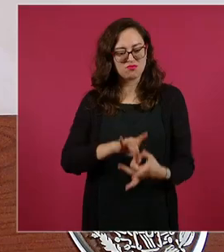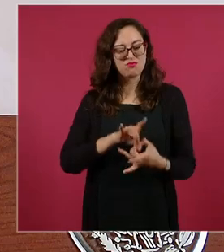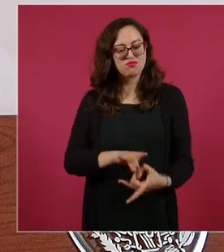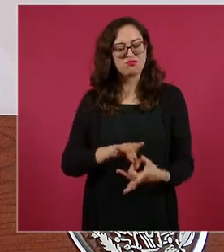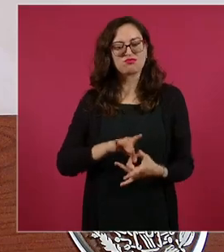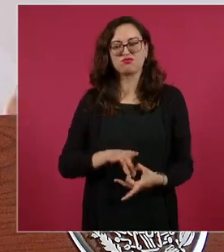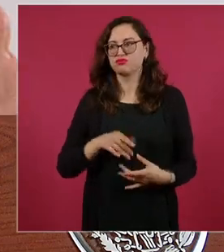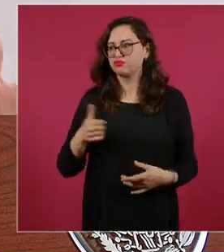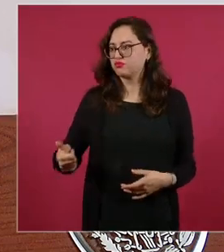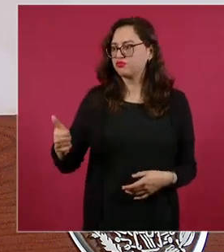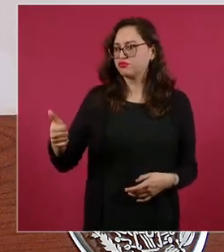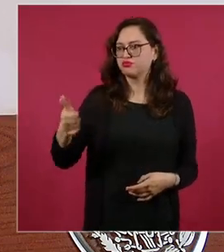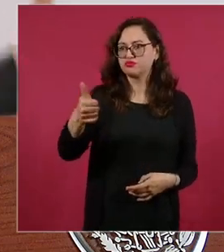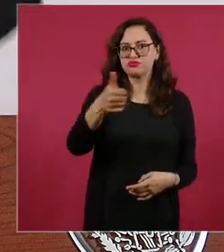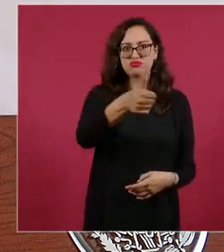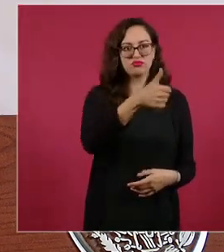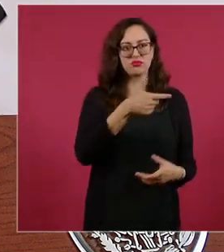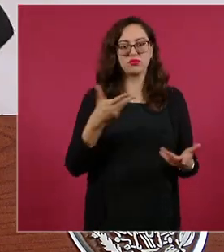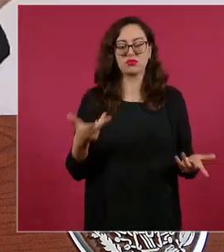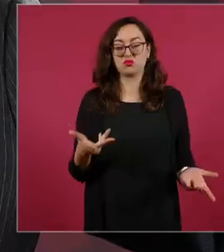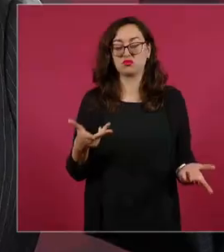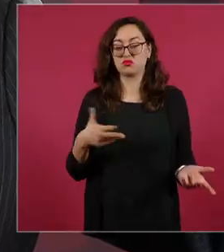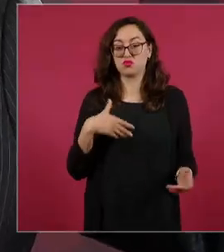Entonces Que quede En buenas manos